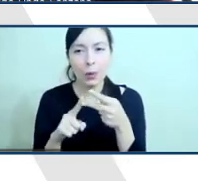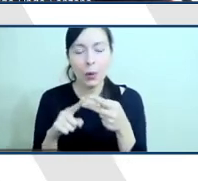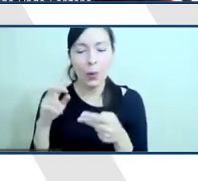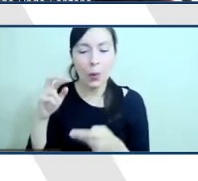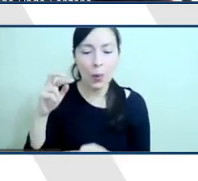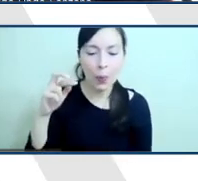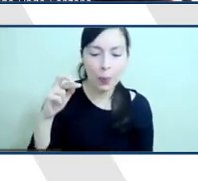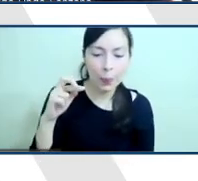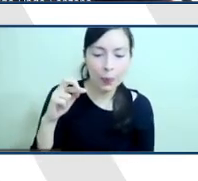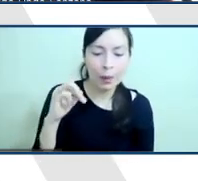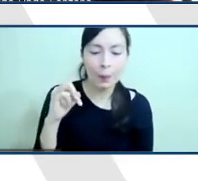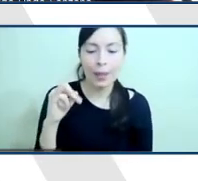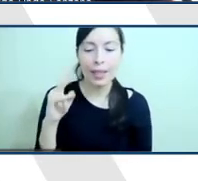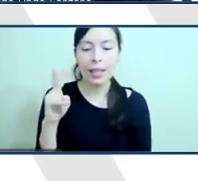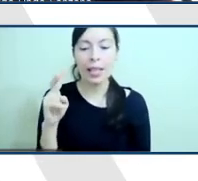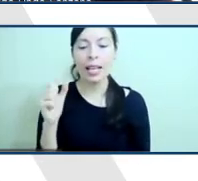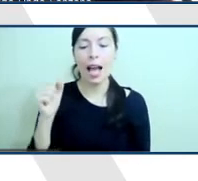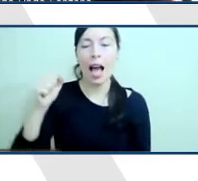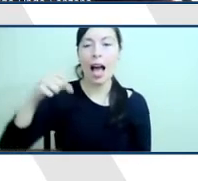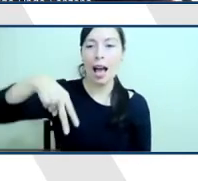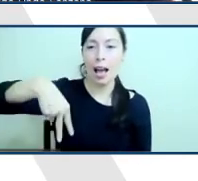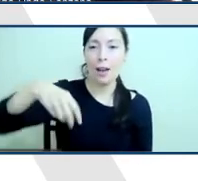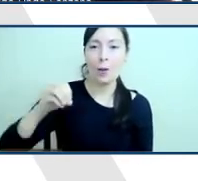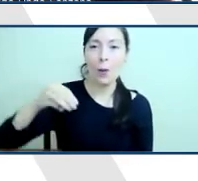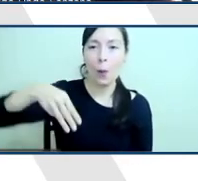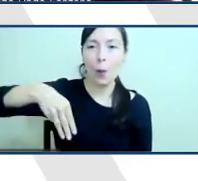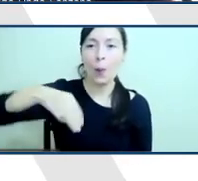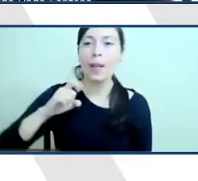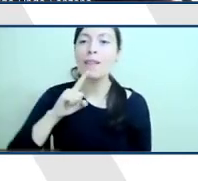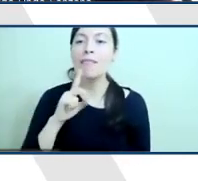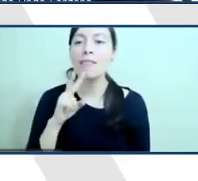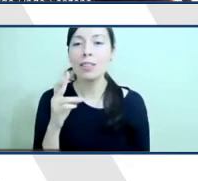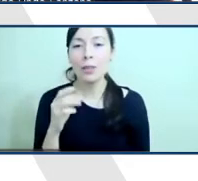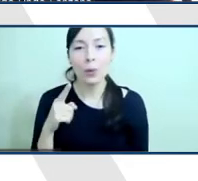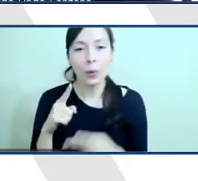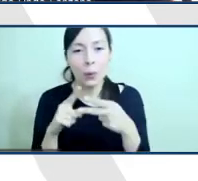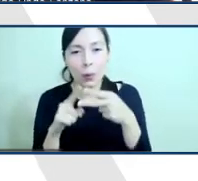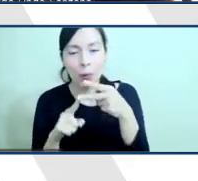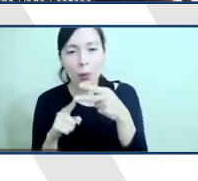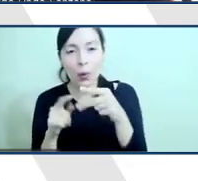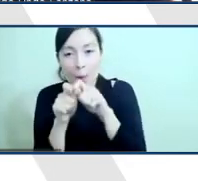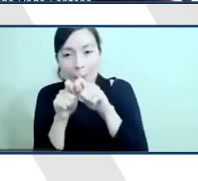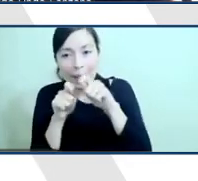pirheliómetro y un piranómetro, que son instrumentos que permiten medir